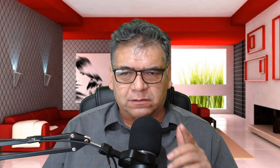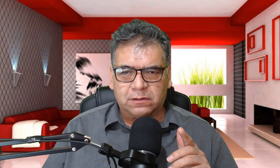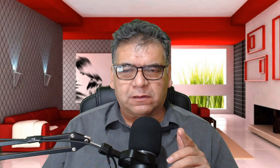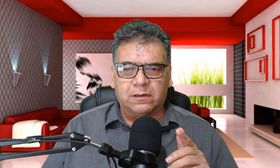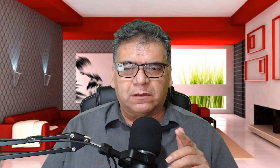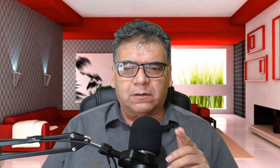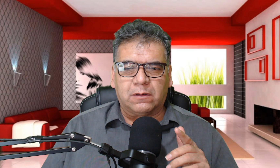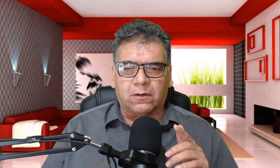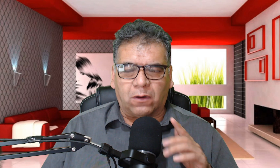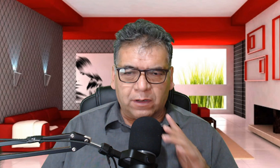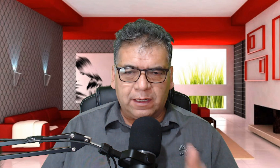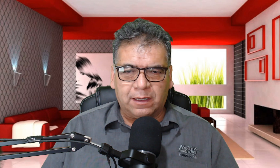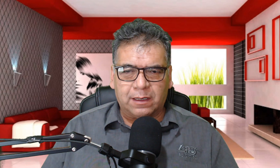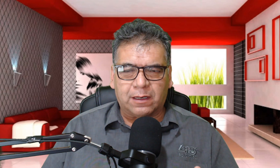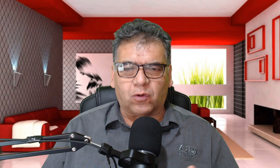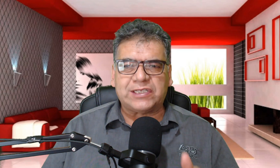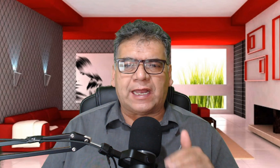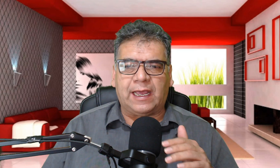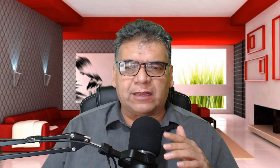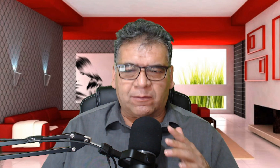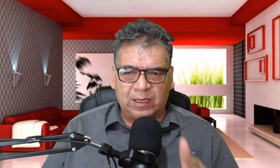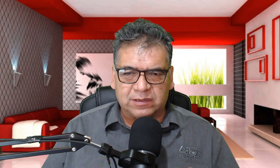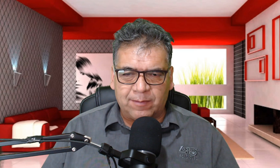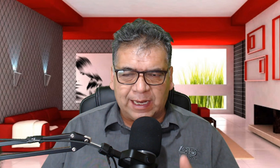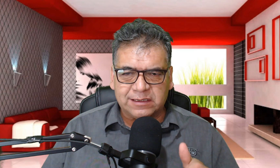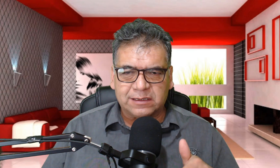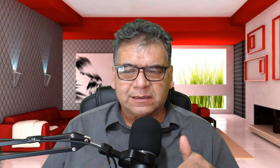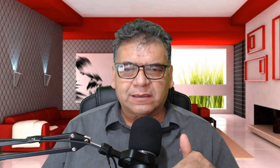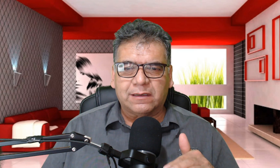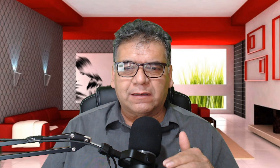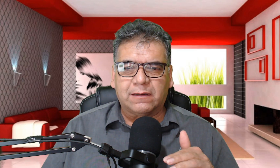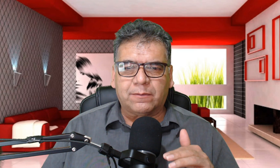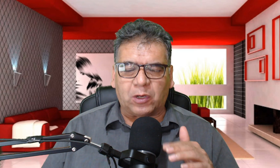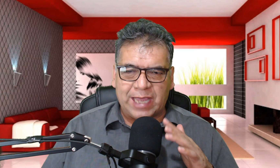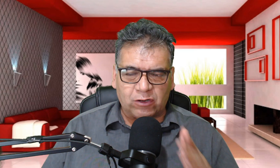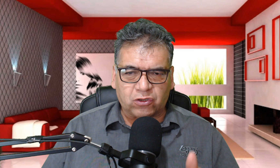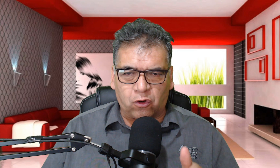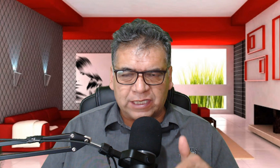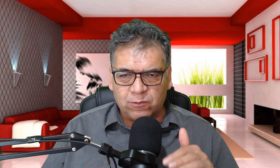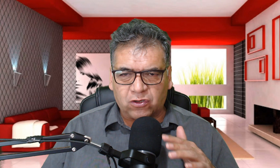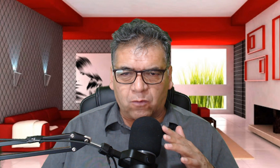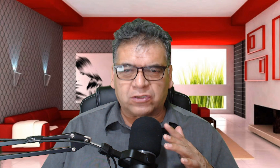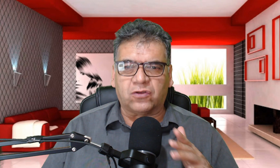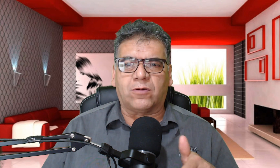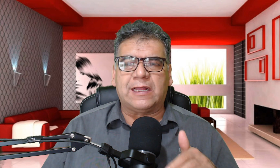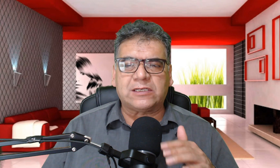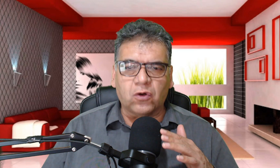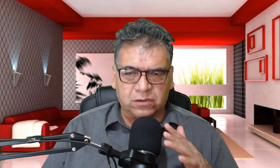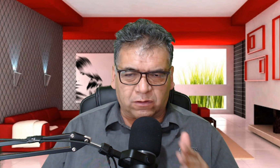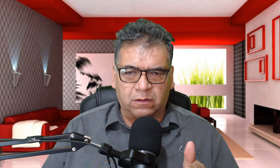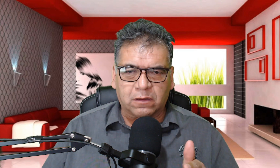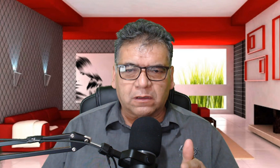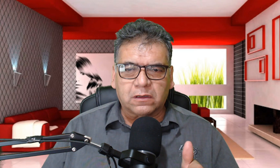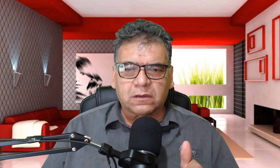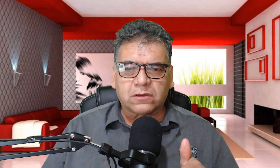chingadazos. Hoy lo está negando, amigos y amigas. Pero ya los conocemos cómo son: doble